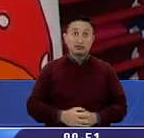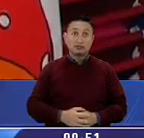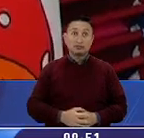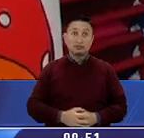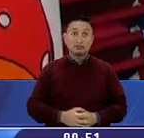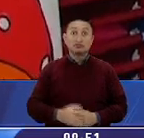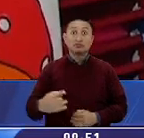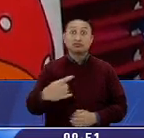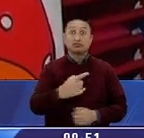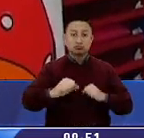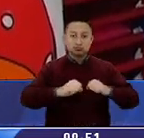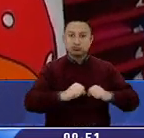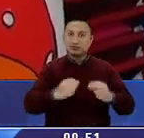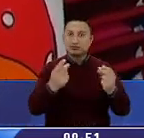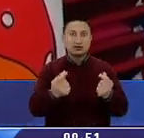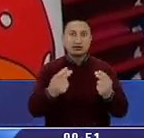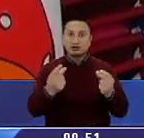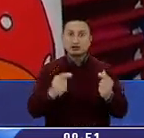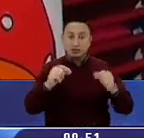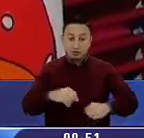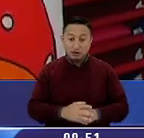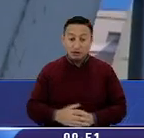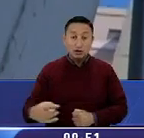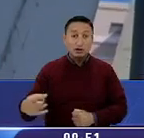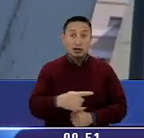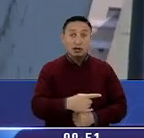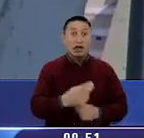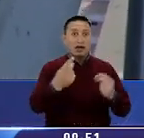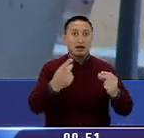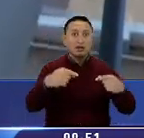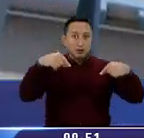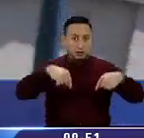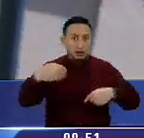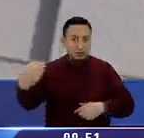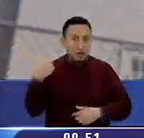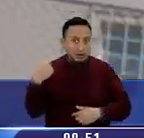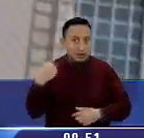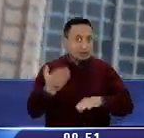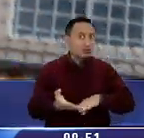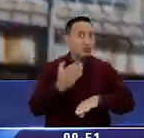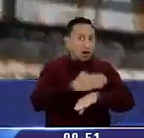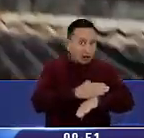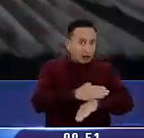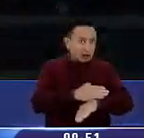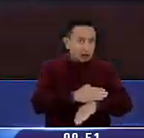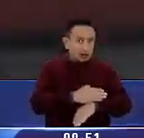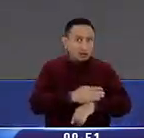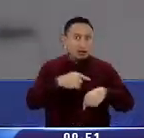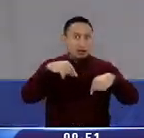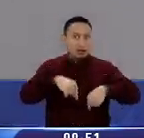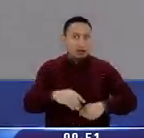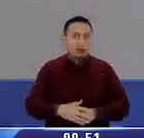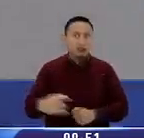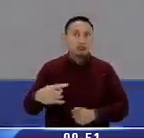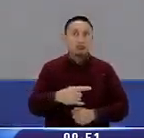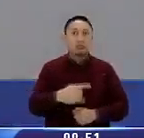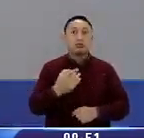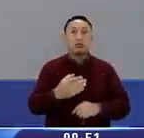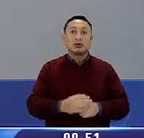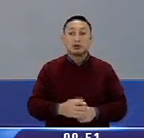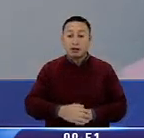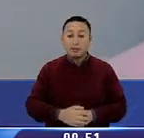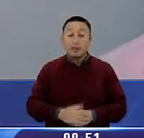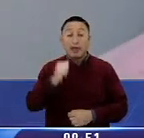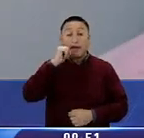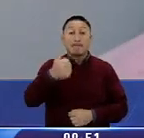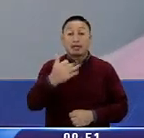agiliten el trámite y lo que tengan que hacer. Y si hay que tomar una medida, que también me lo vayan a decir con anticipación. No vaya a decir que en 24 horas, 48 horas